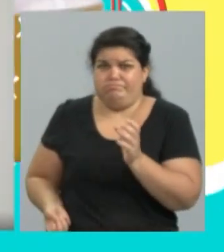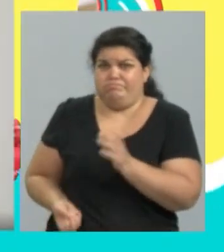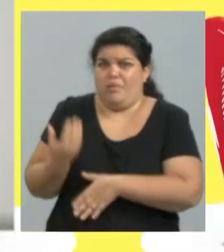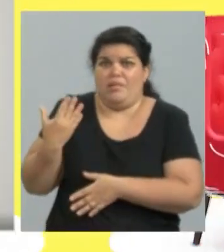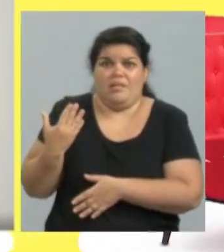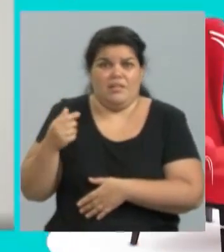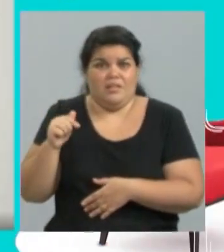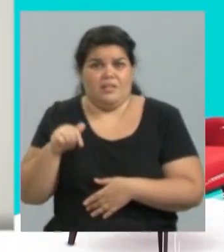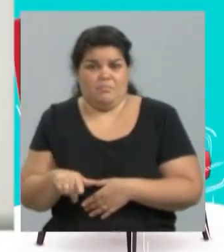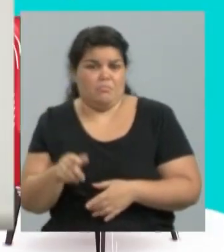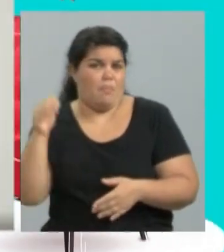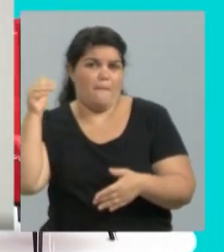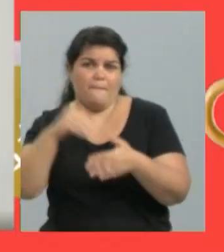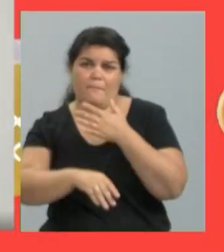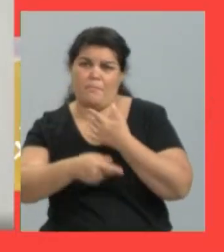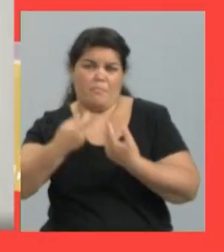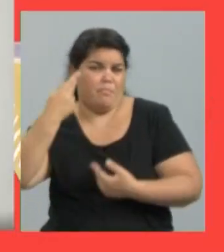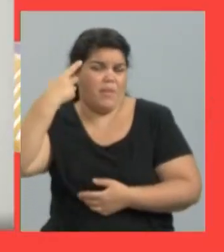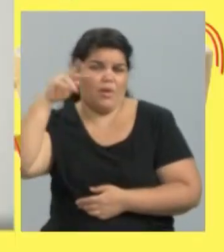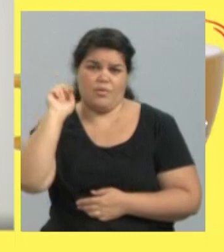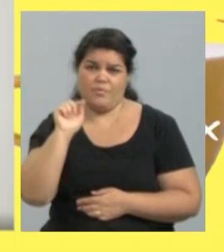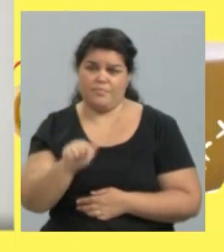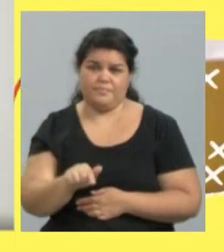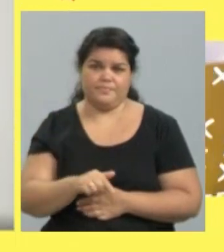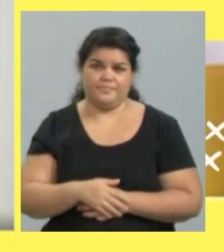más esta práctica y